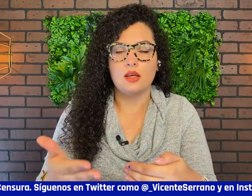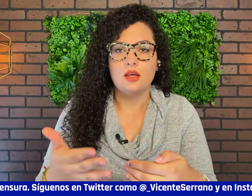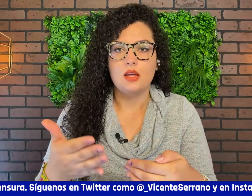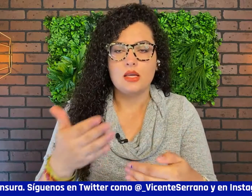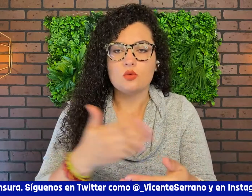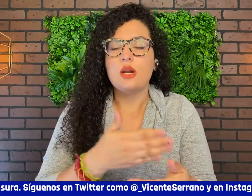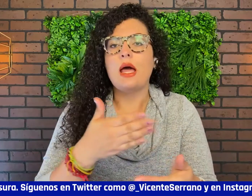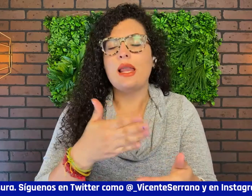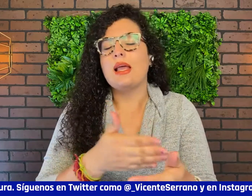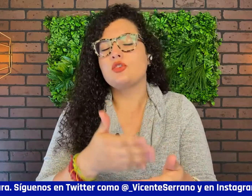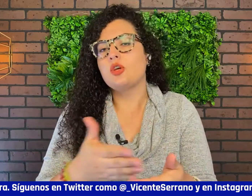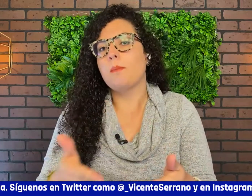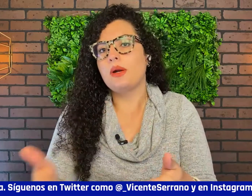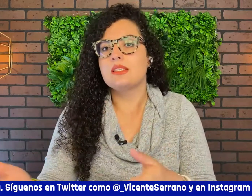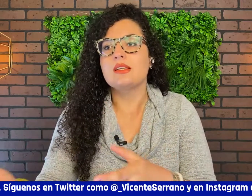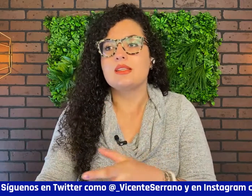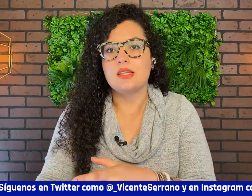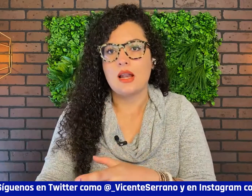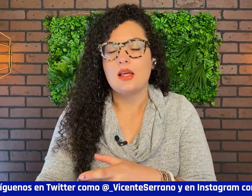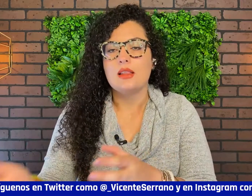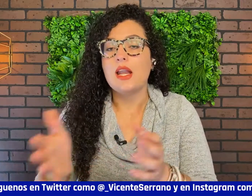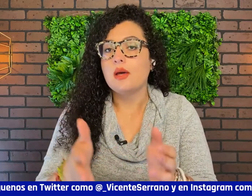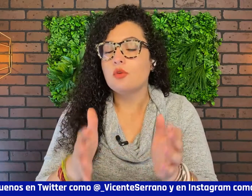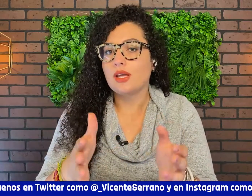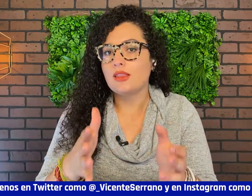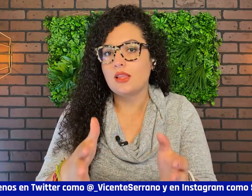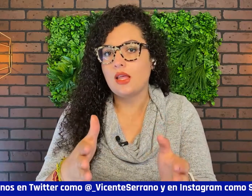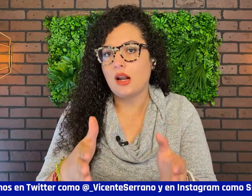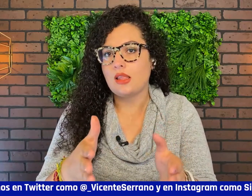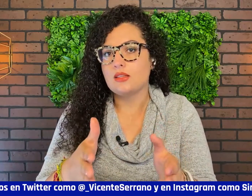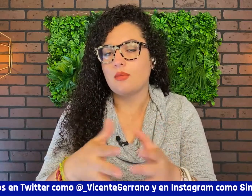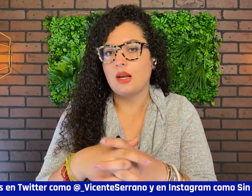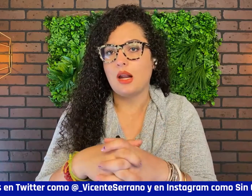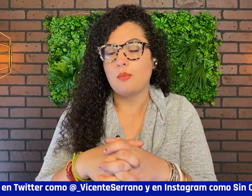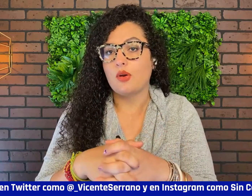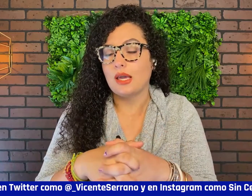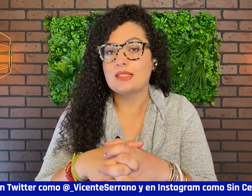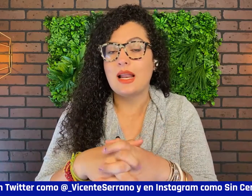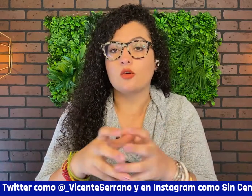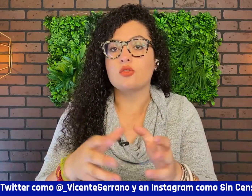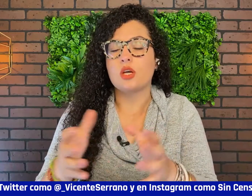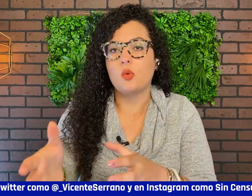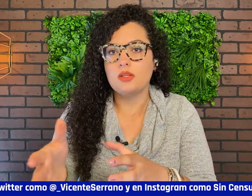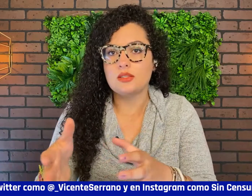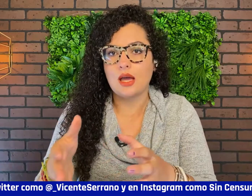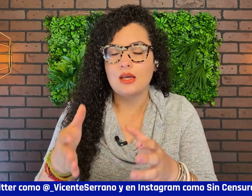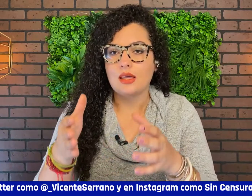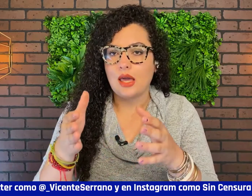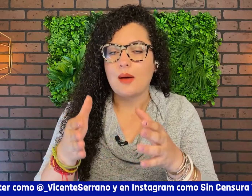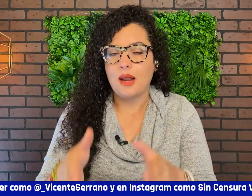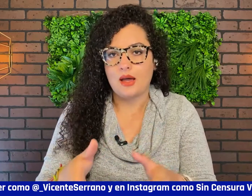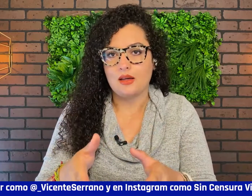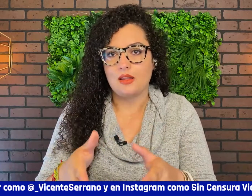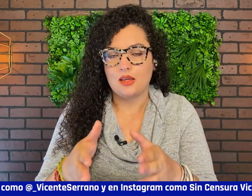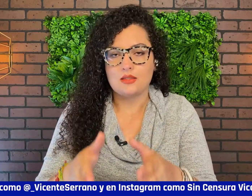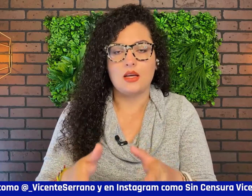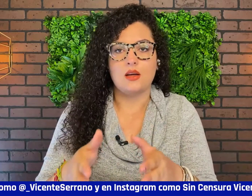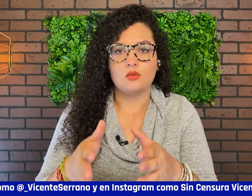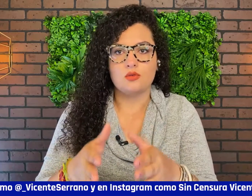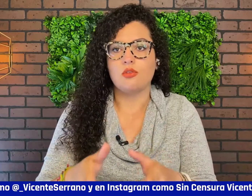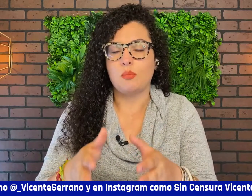presidente. Es una elección presidencial. Tenemos que entenderla de esa manera porque es la consecuencia que habrá